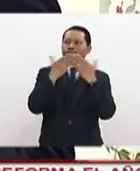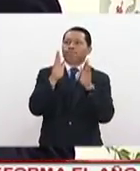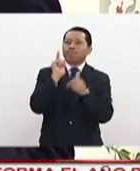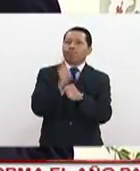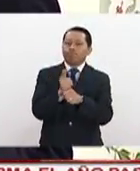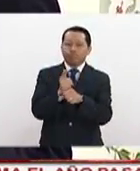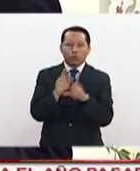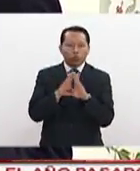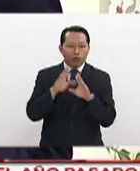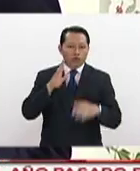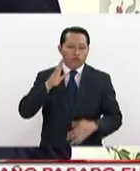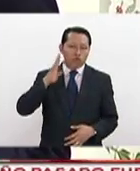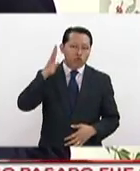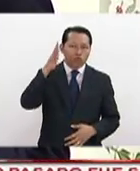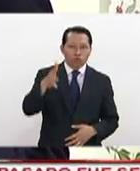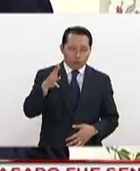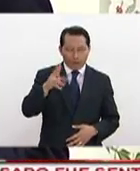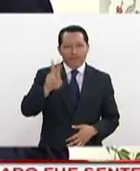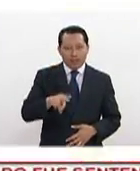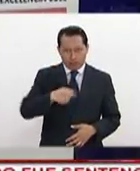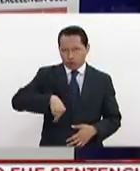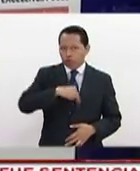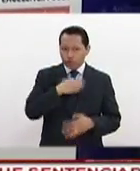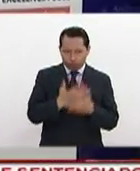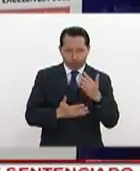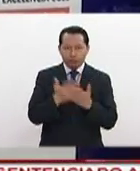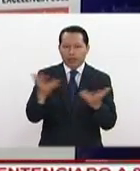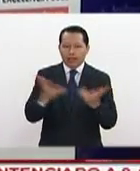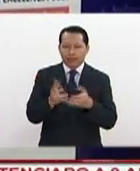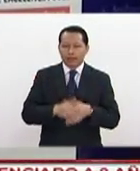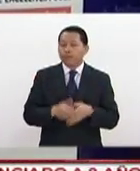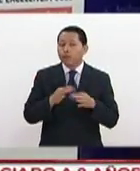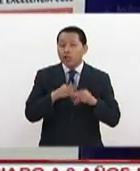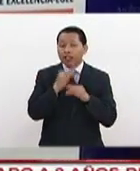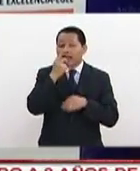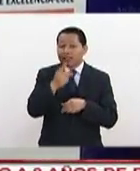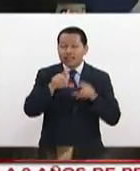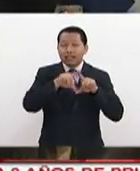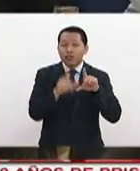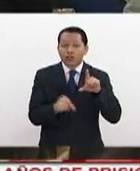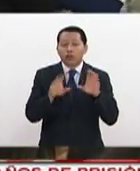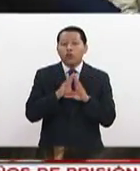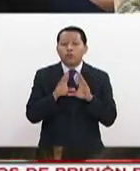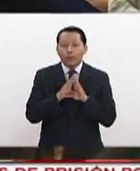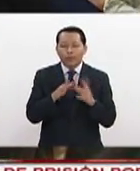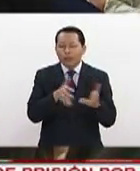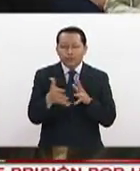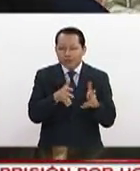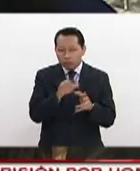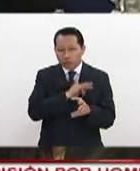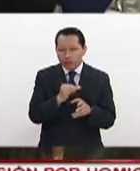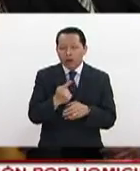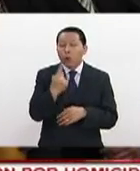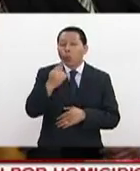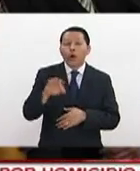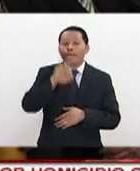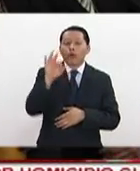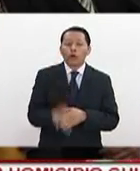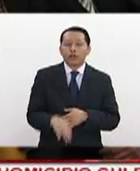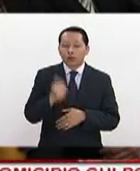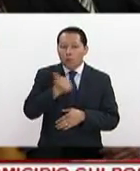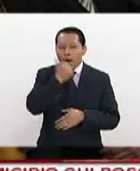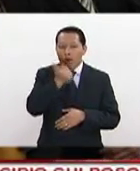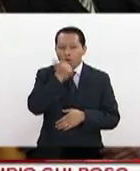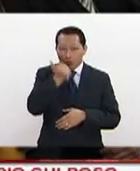el futuro en verdad está en nuestras manos. Es importante señalar que a nivel nacional, aproximadamente solo el 1% de